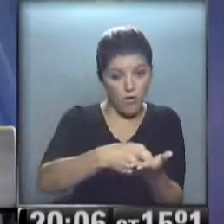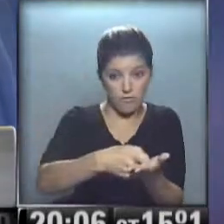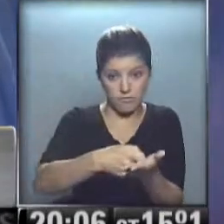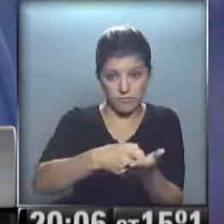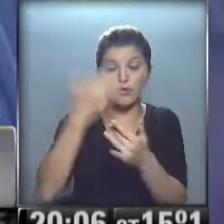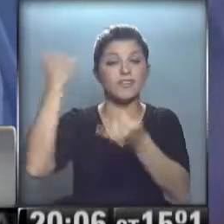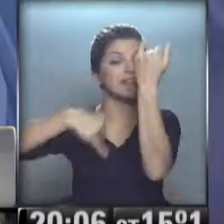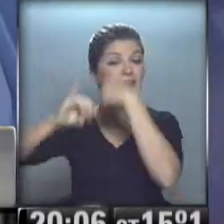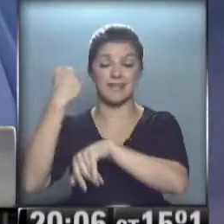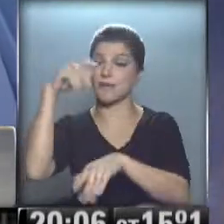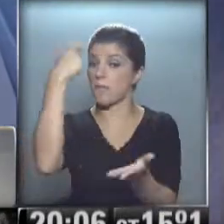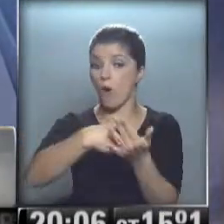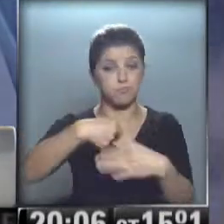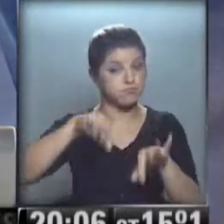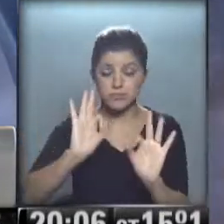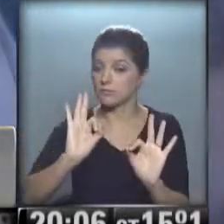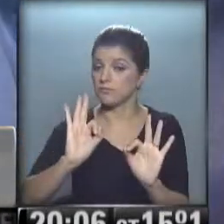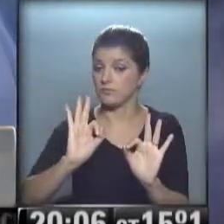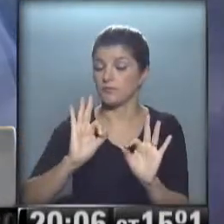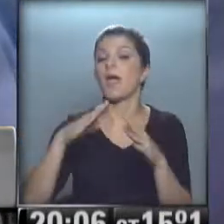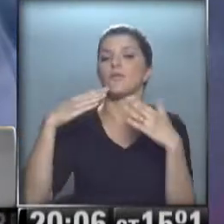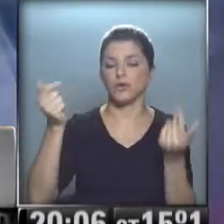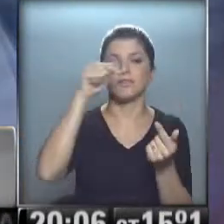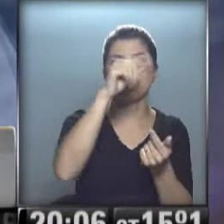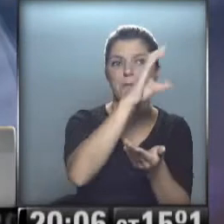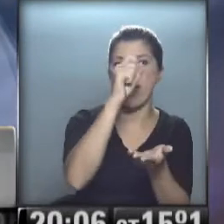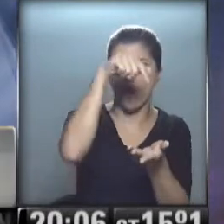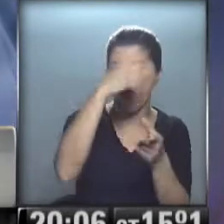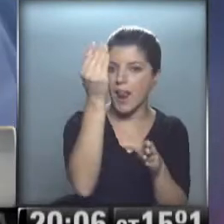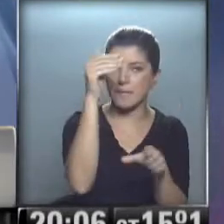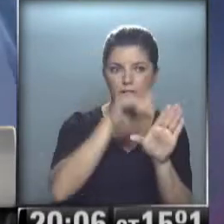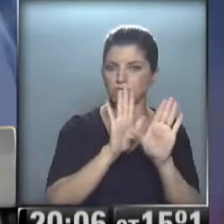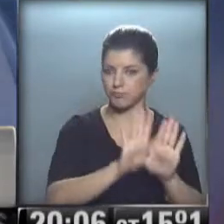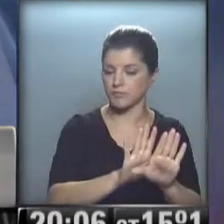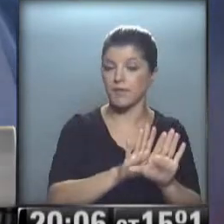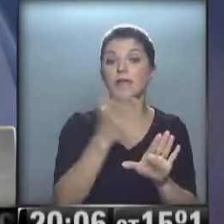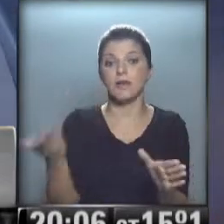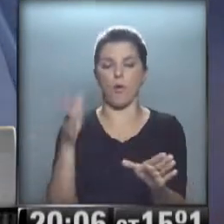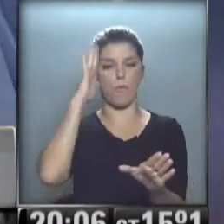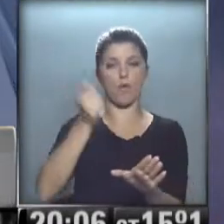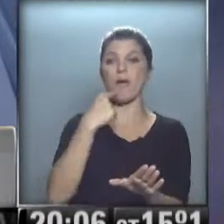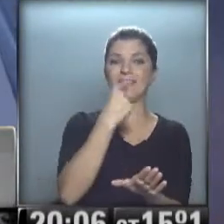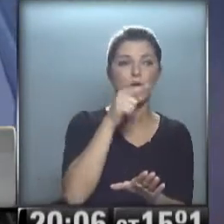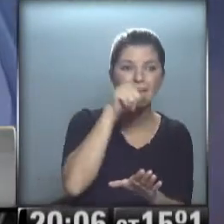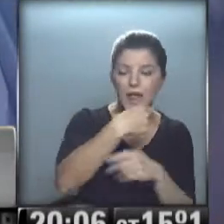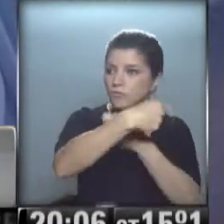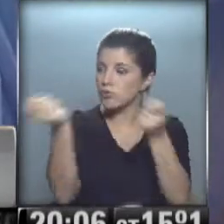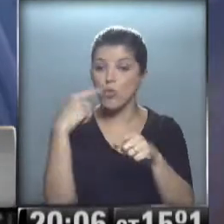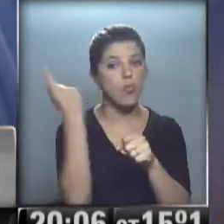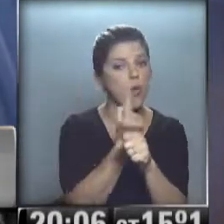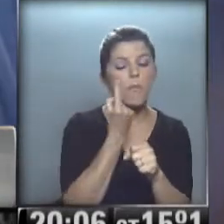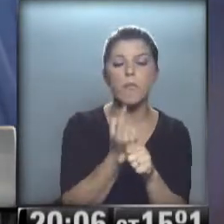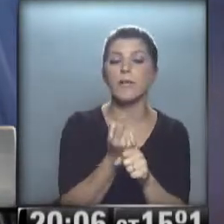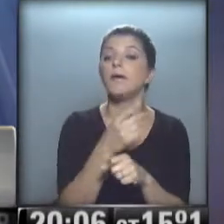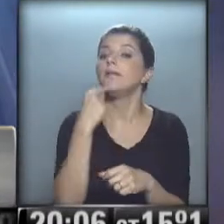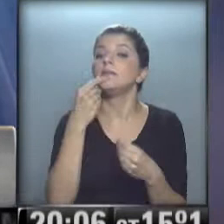intereses de los bonos del descuento. Estos bancos se encuentran con la plata y como el juez Griesa le ordenó no distribuirlo, les